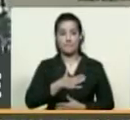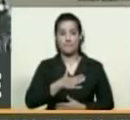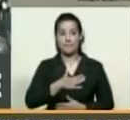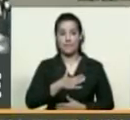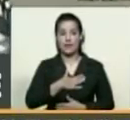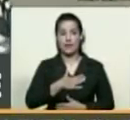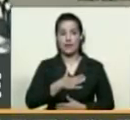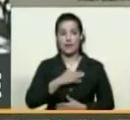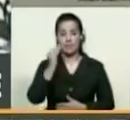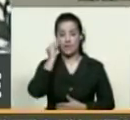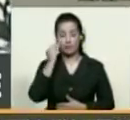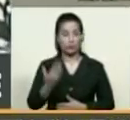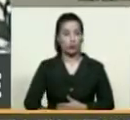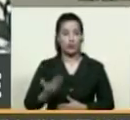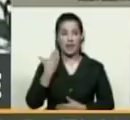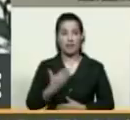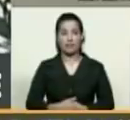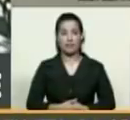hecho vital.